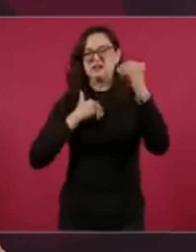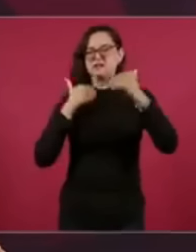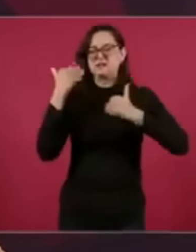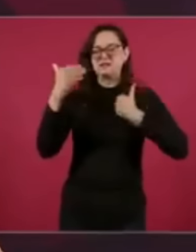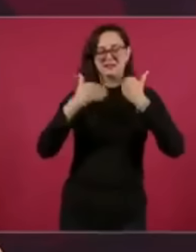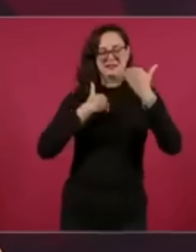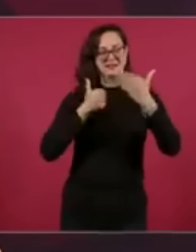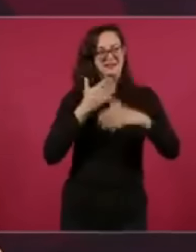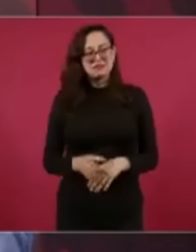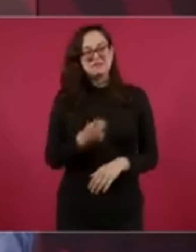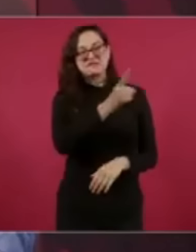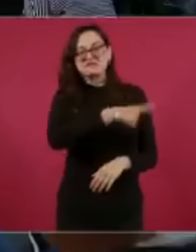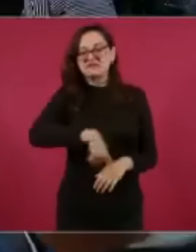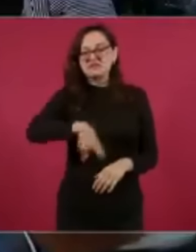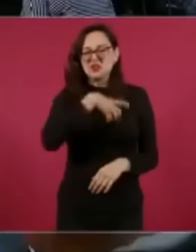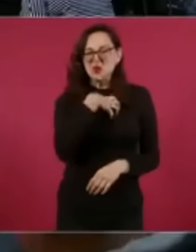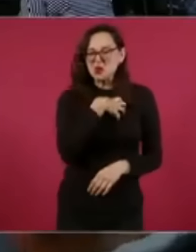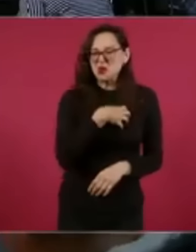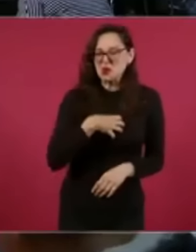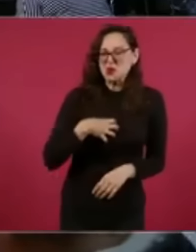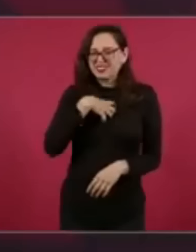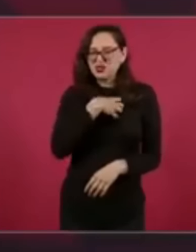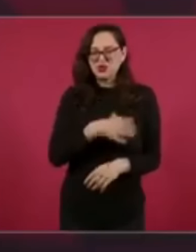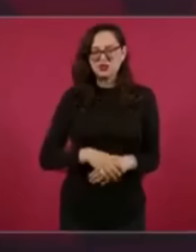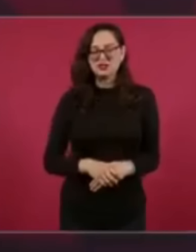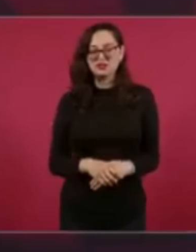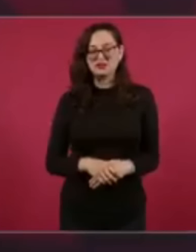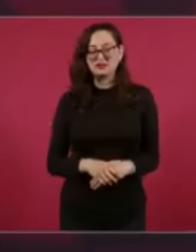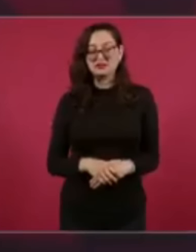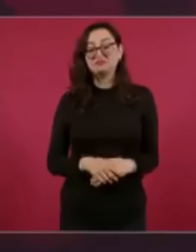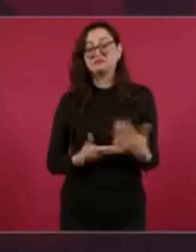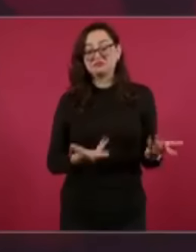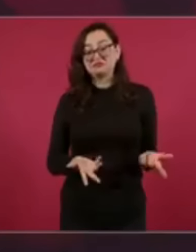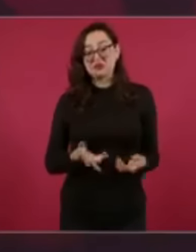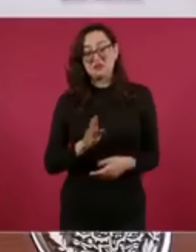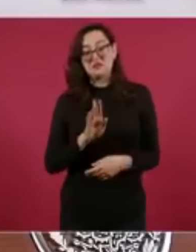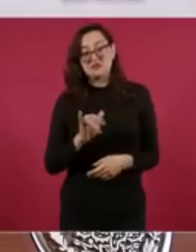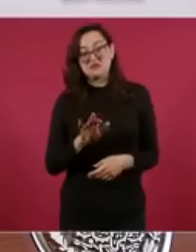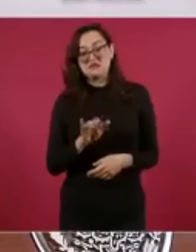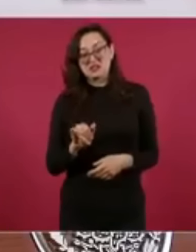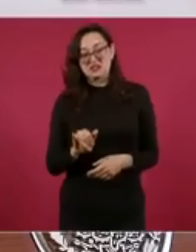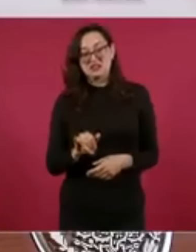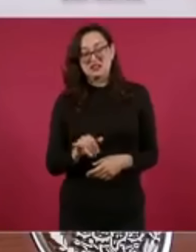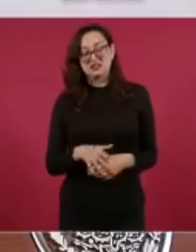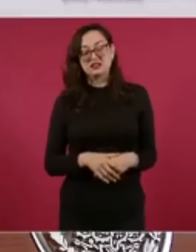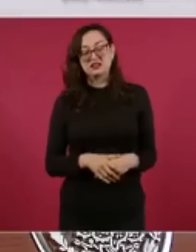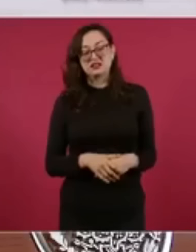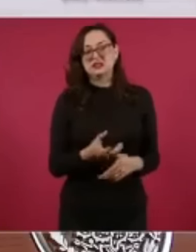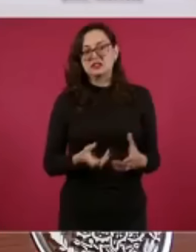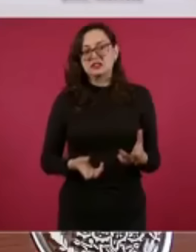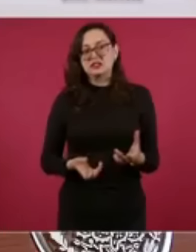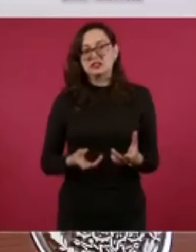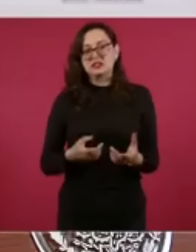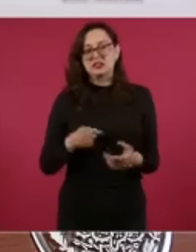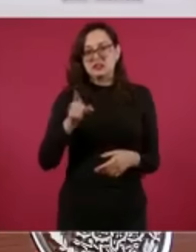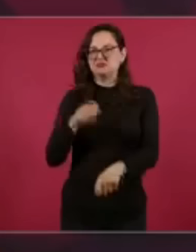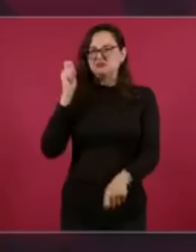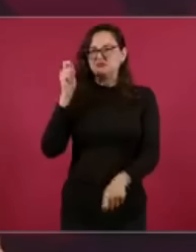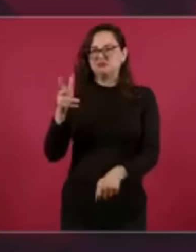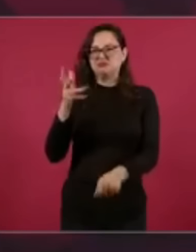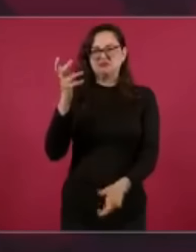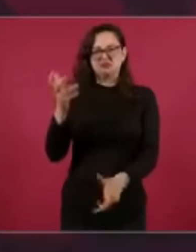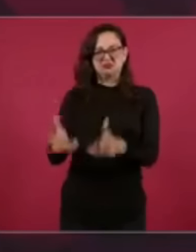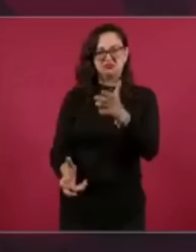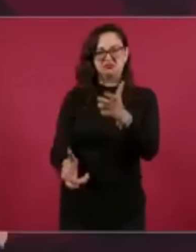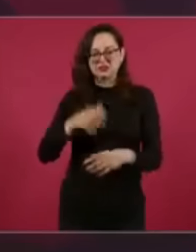crimen atroz. Y esos fifís, jóvenes conservadores, quemaron la casa de los Maderos